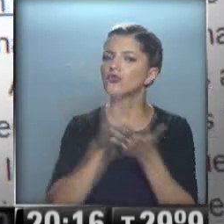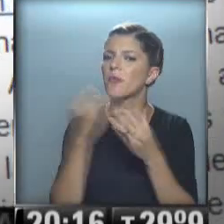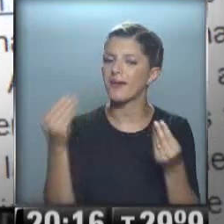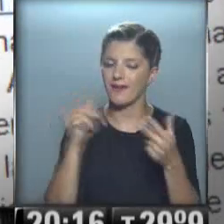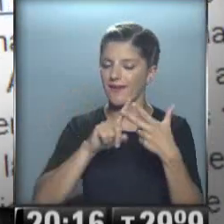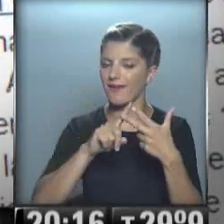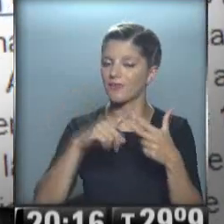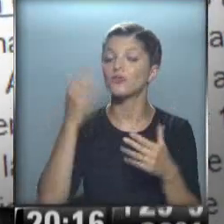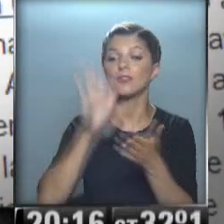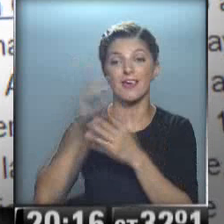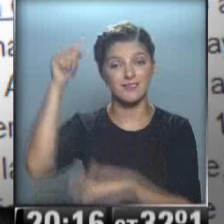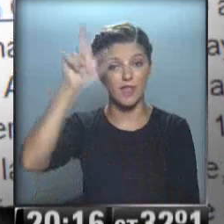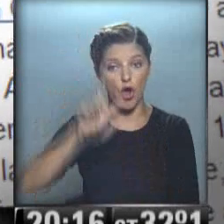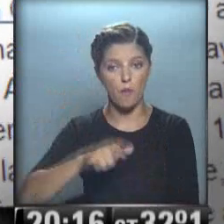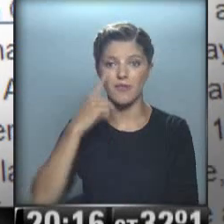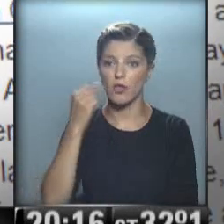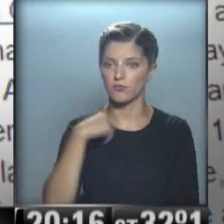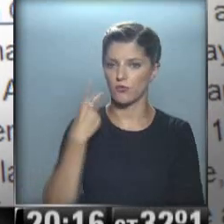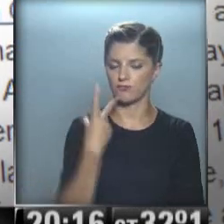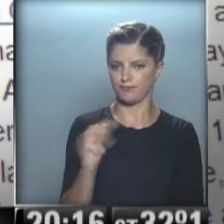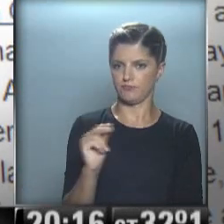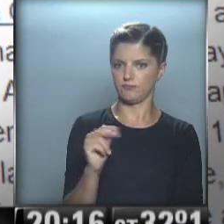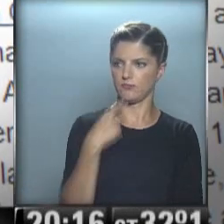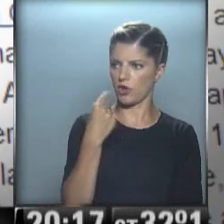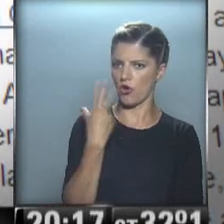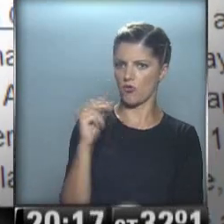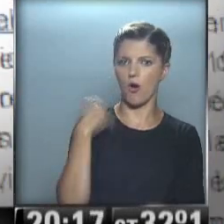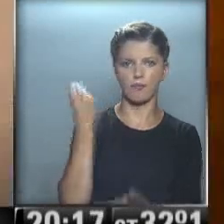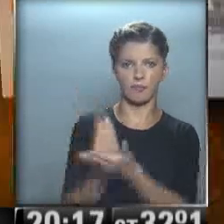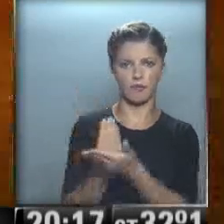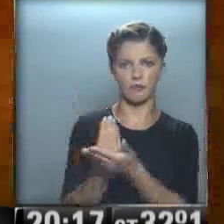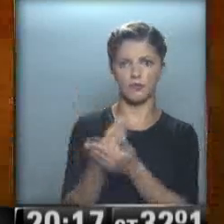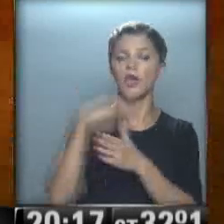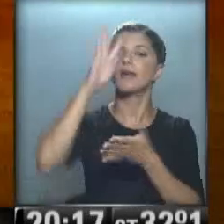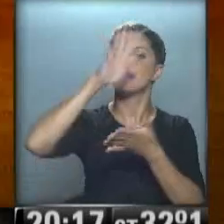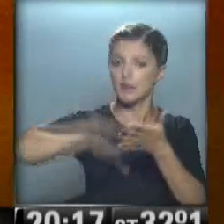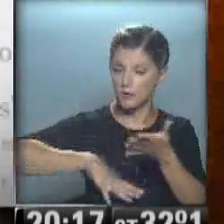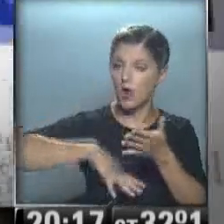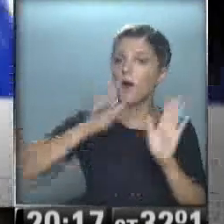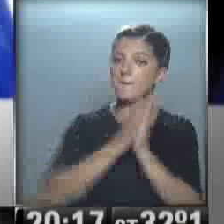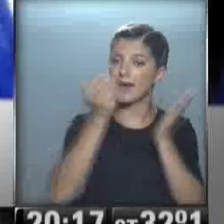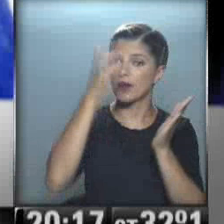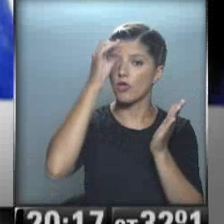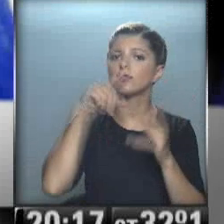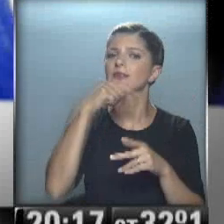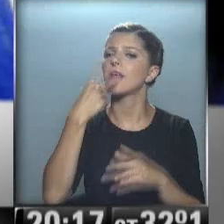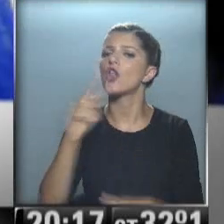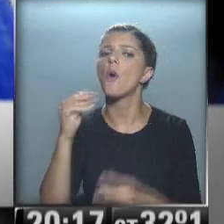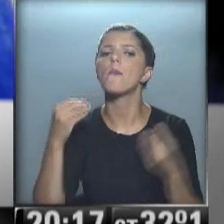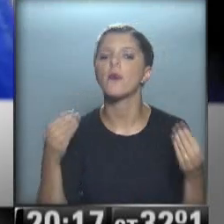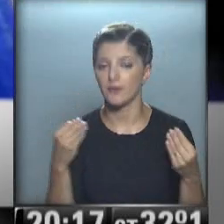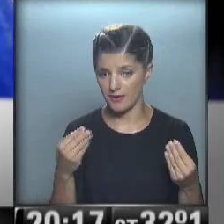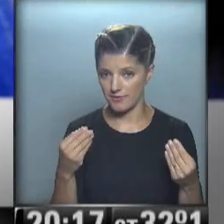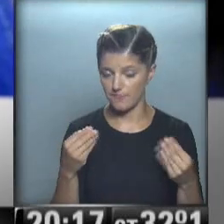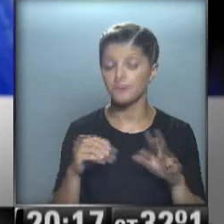justamente helman rechazó ese indulto y escribió un texto en página 12 explicando por qué rechazaba esa medida y